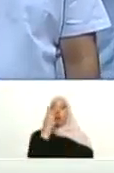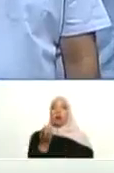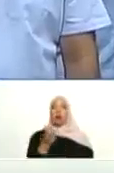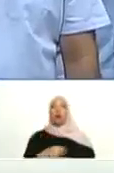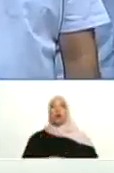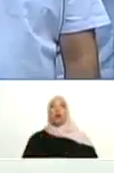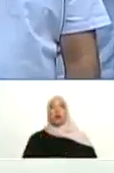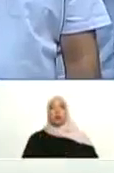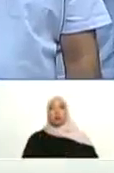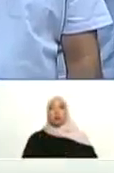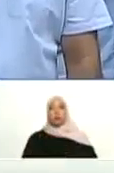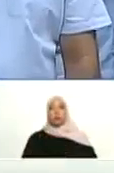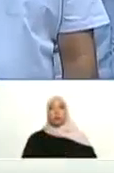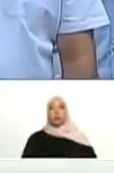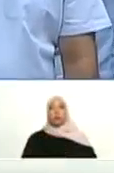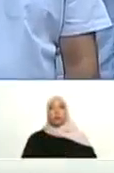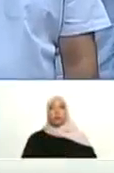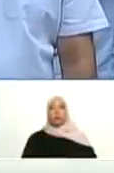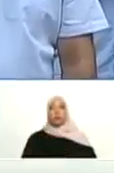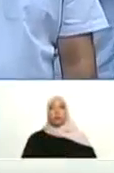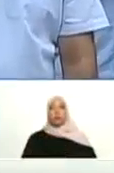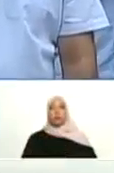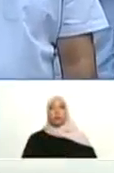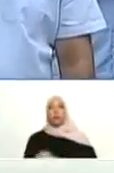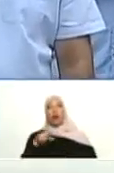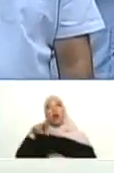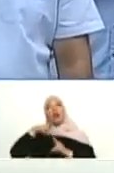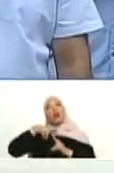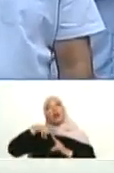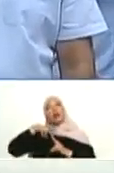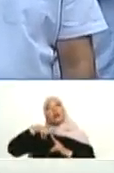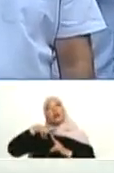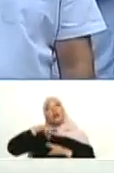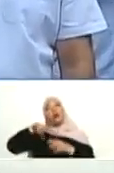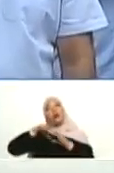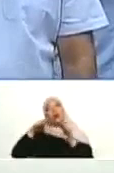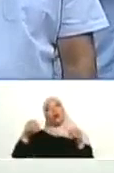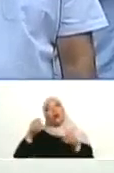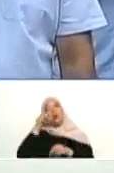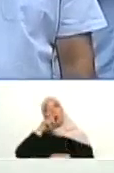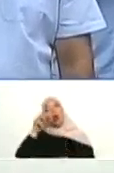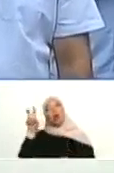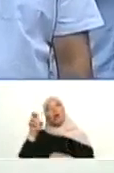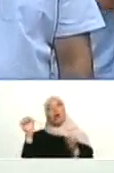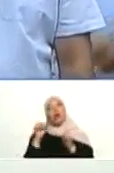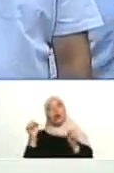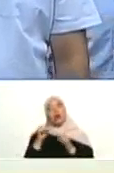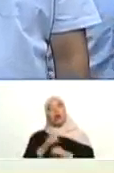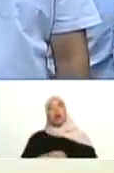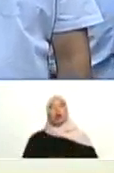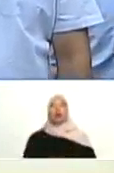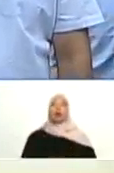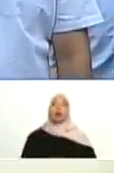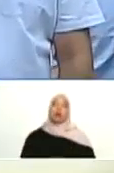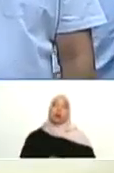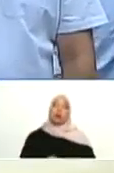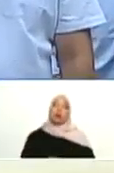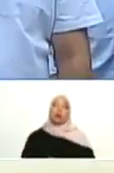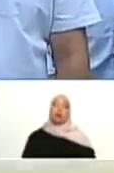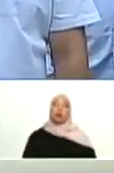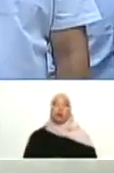bendiga al noble y trabajador pueblo del Táchira y de todos los Andes venezolanos. Amén,